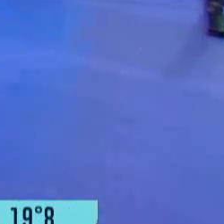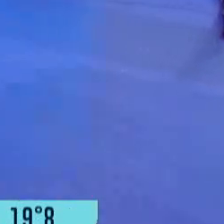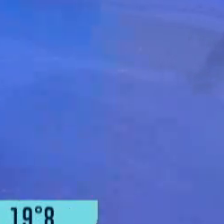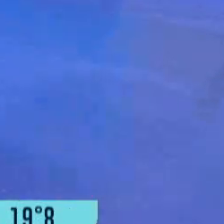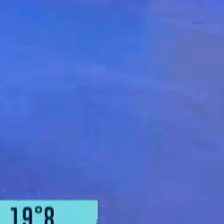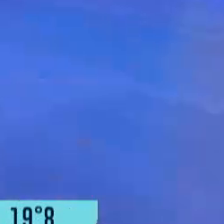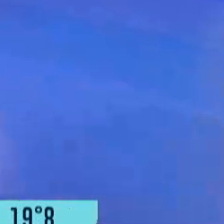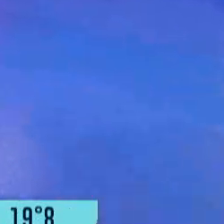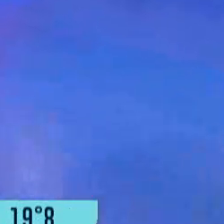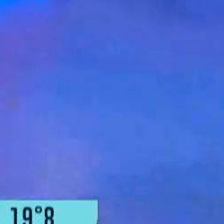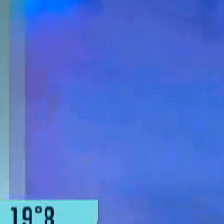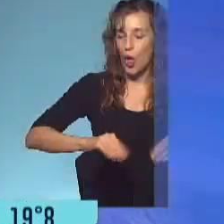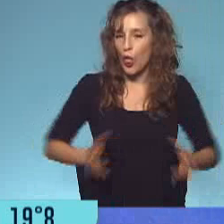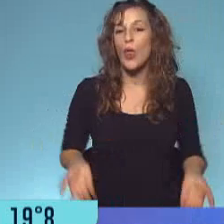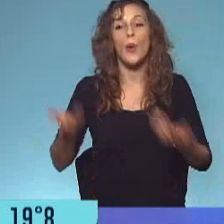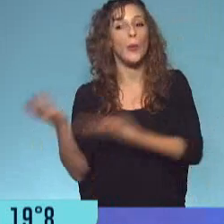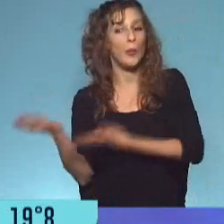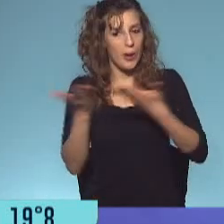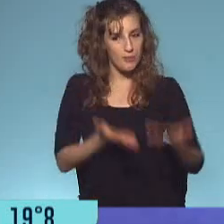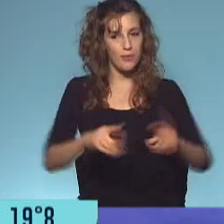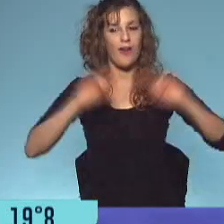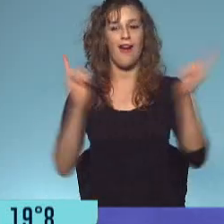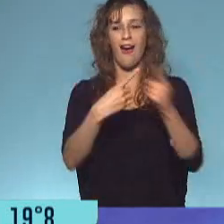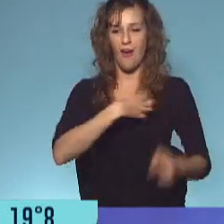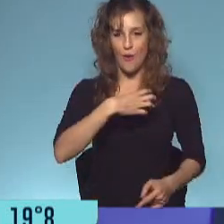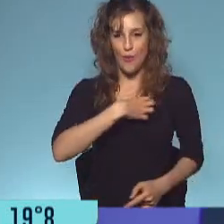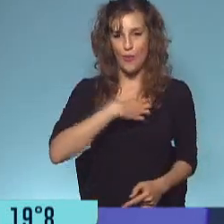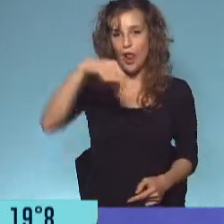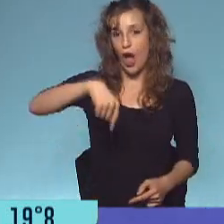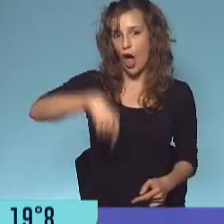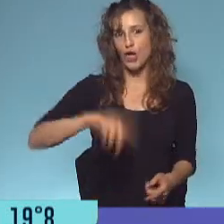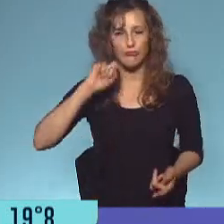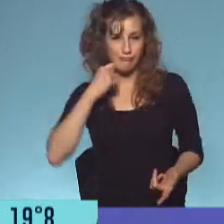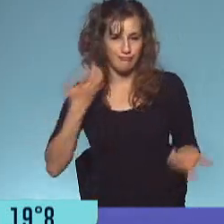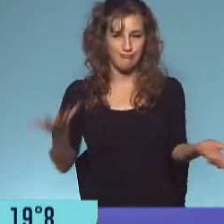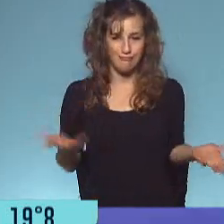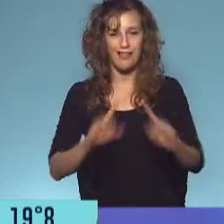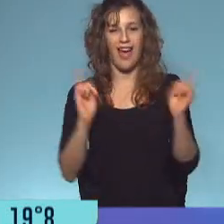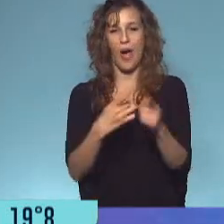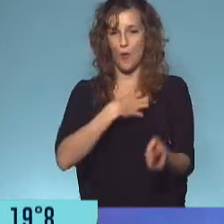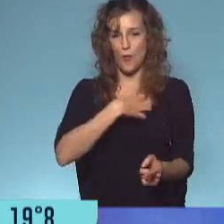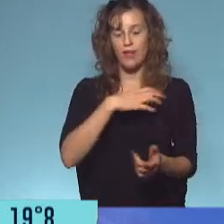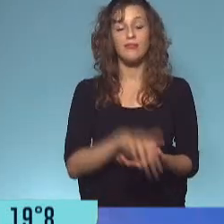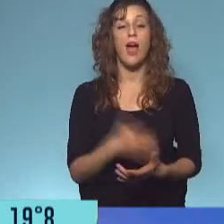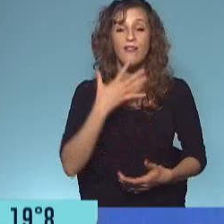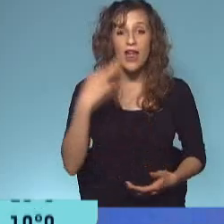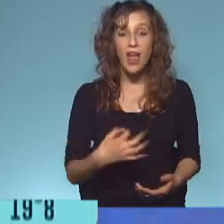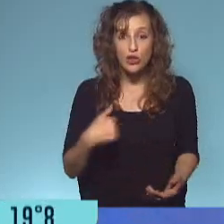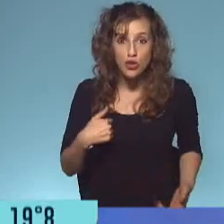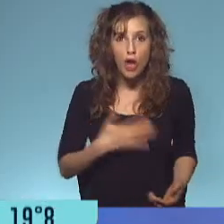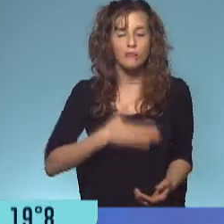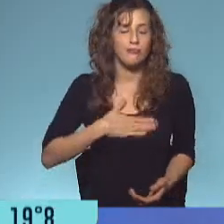el país? Bienvenidos, bienvenidas al aula, esta es la tan canchera que tenemos. La verdad que estoy muy contento, ¿eh?